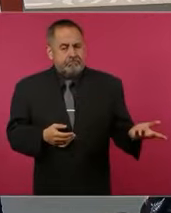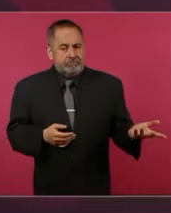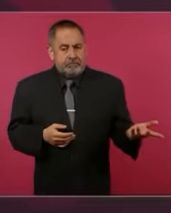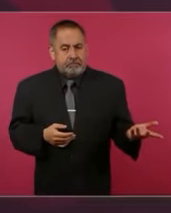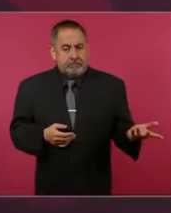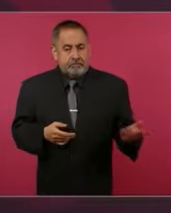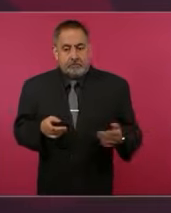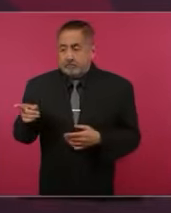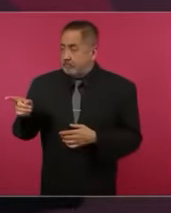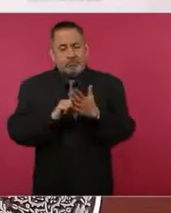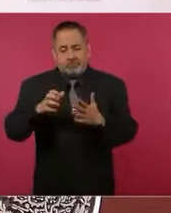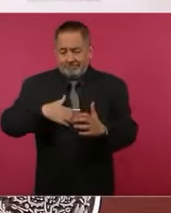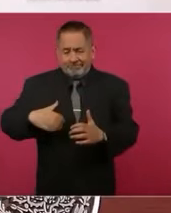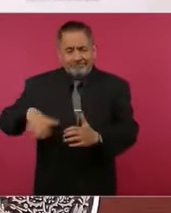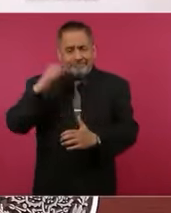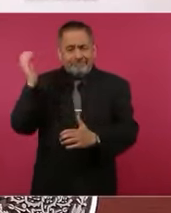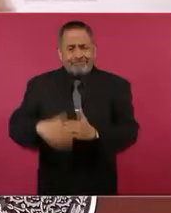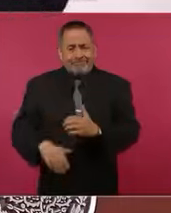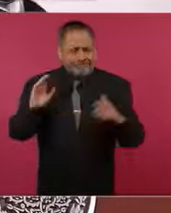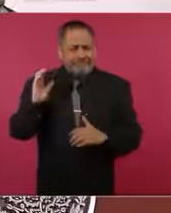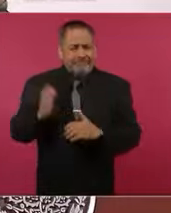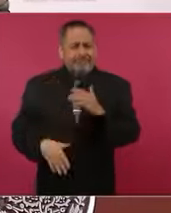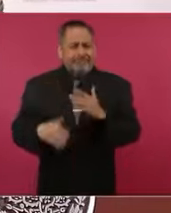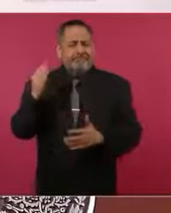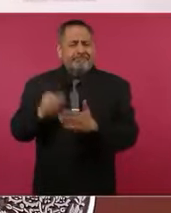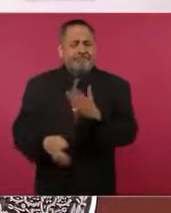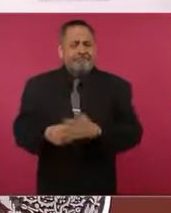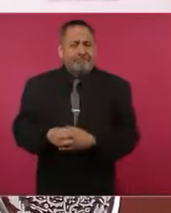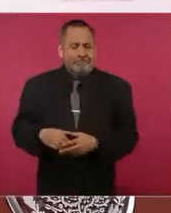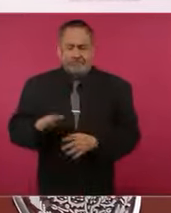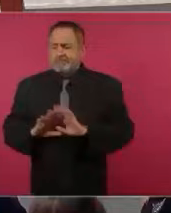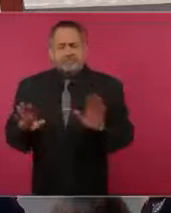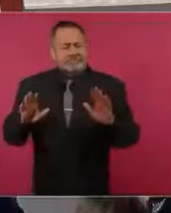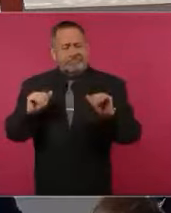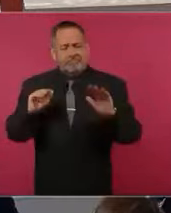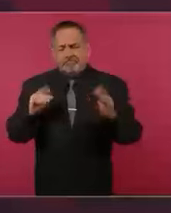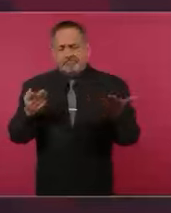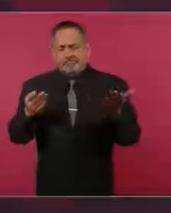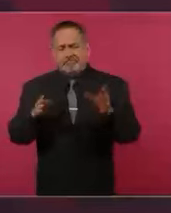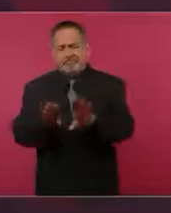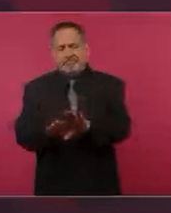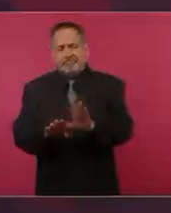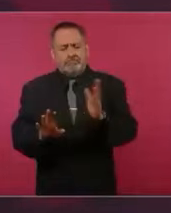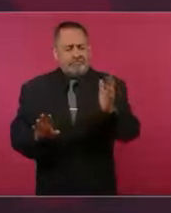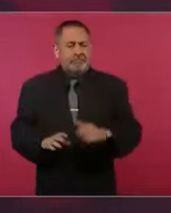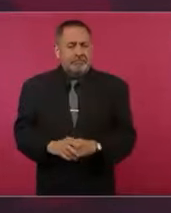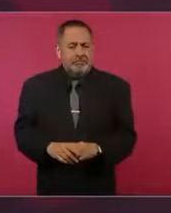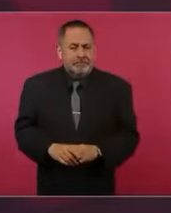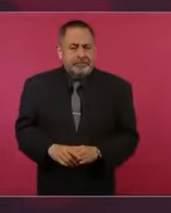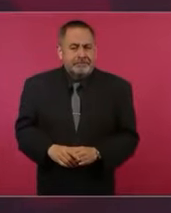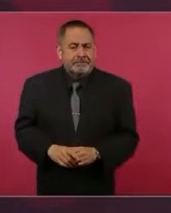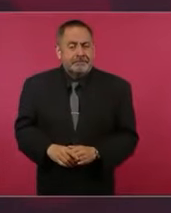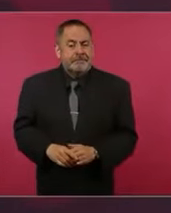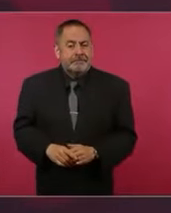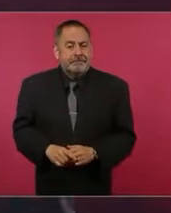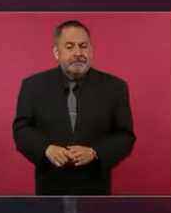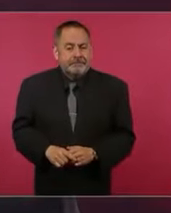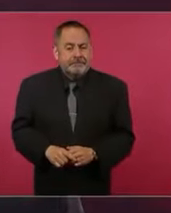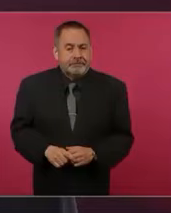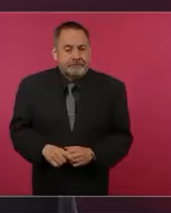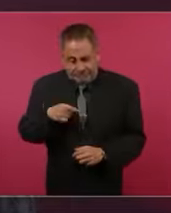en 4 meses y me jubilo, porque entre otras cosas